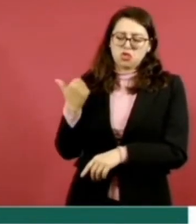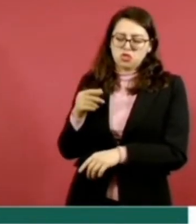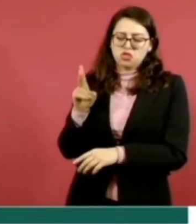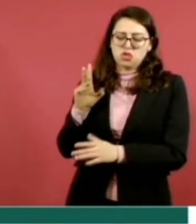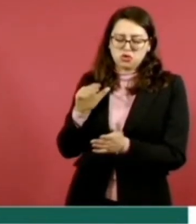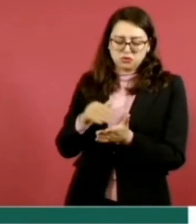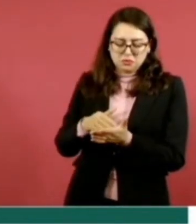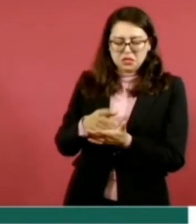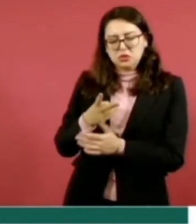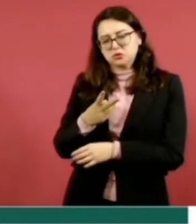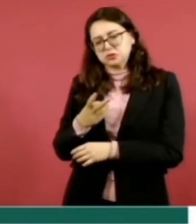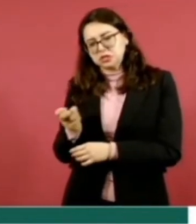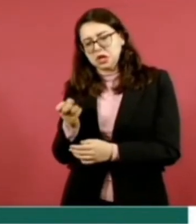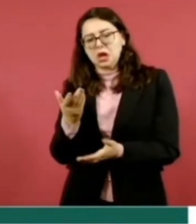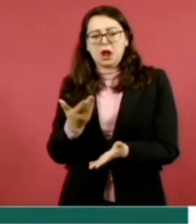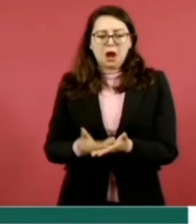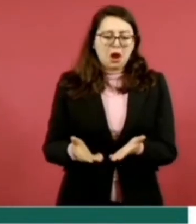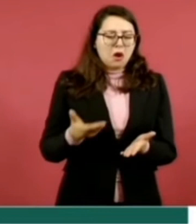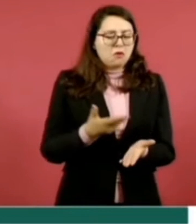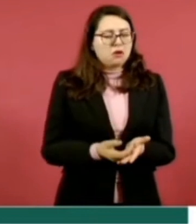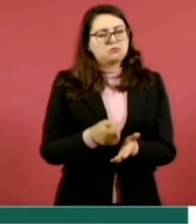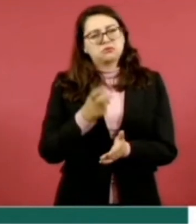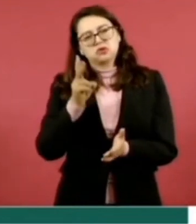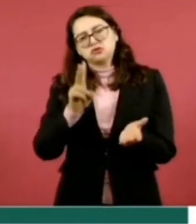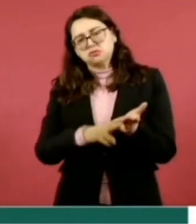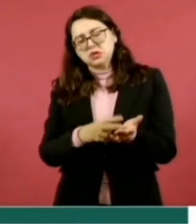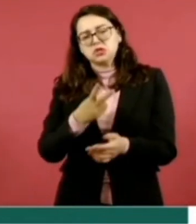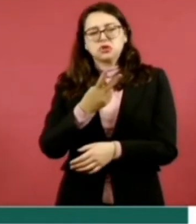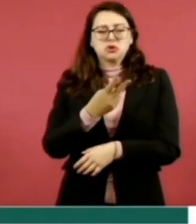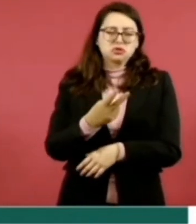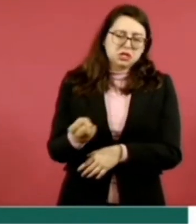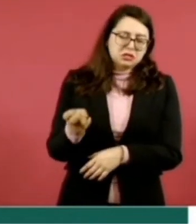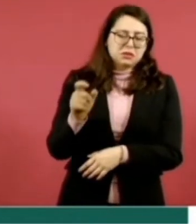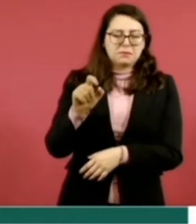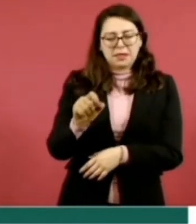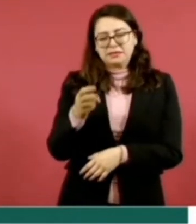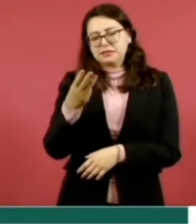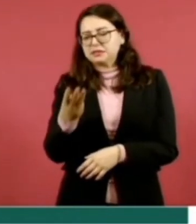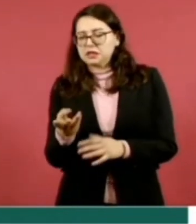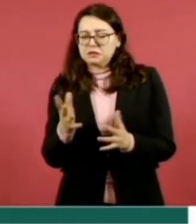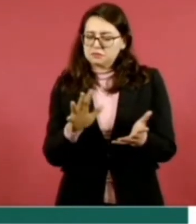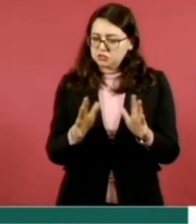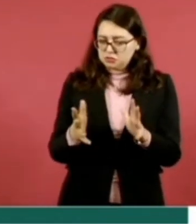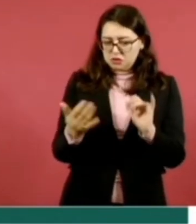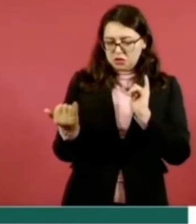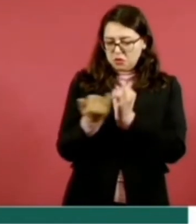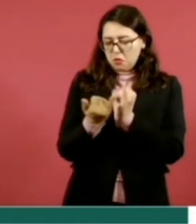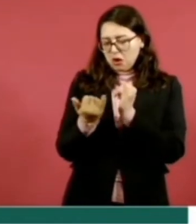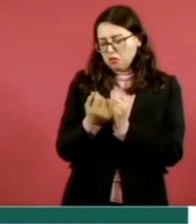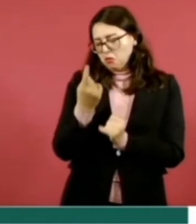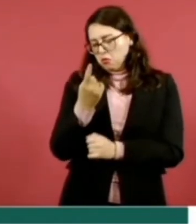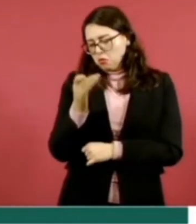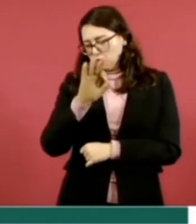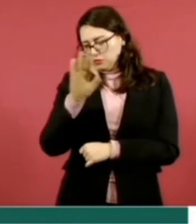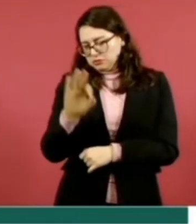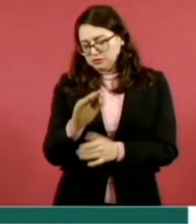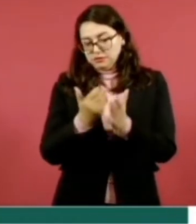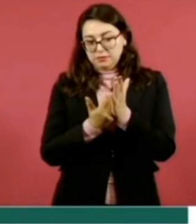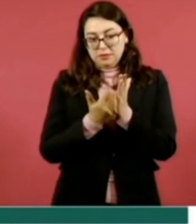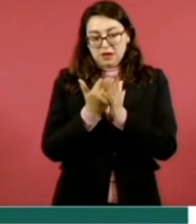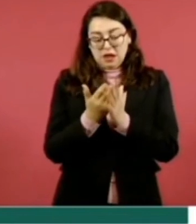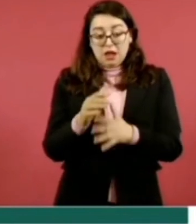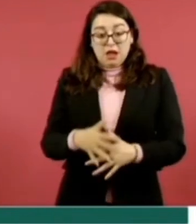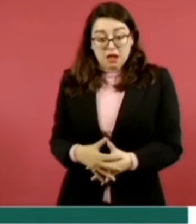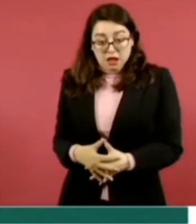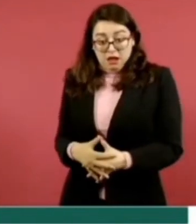2,201 se han realizado 2,223 en promedio en un mes, es un incremento del 1%. Los partos atendidos hay un